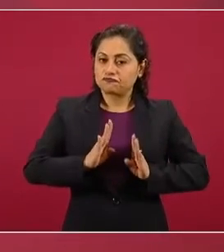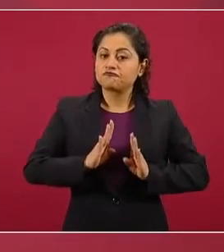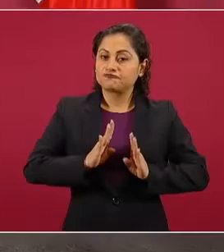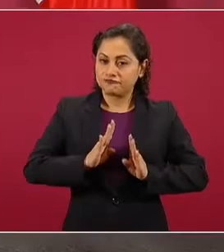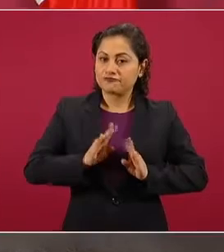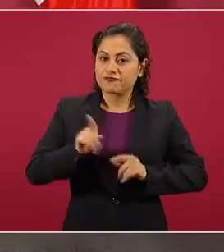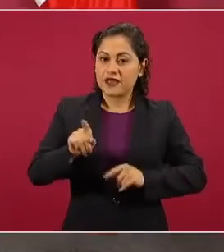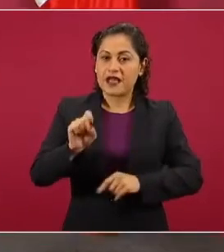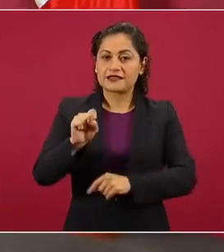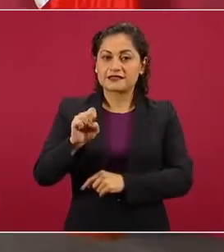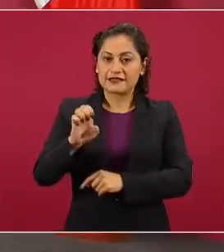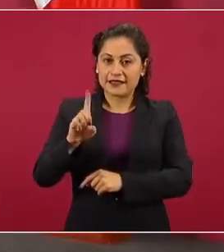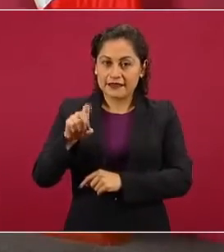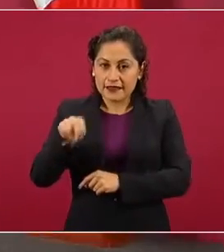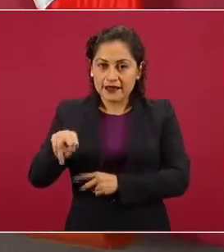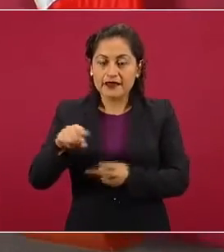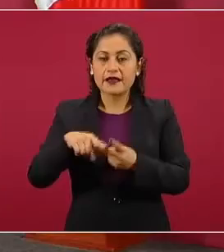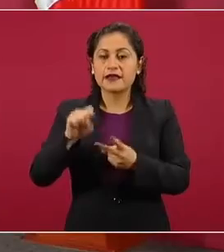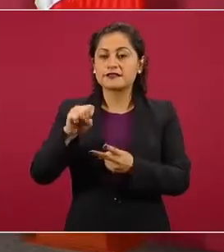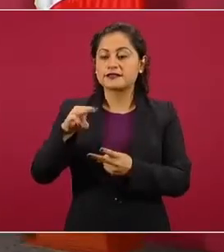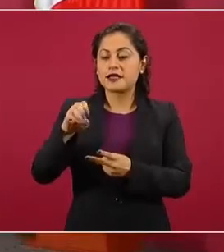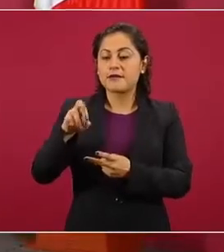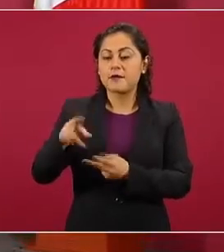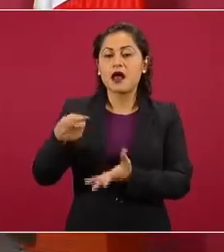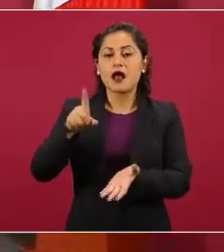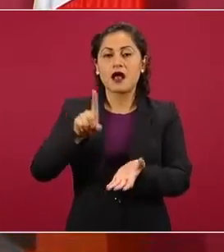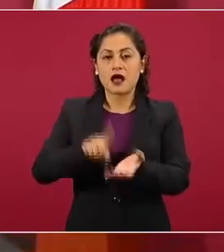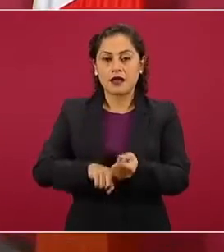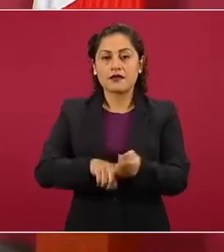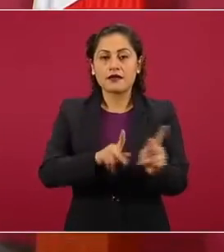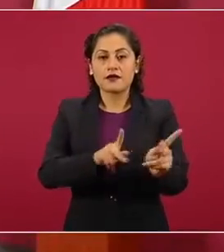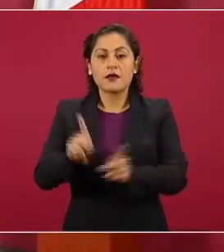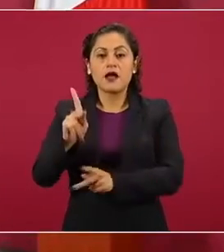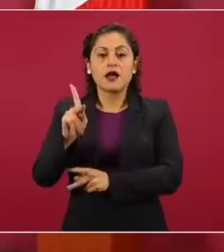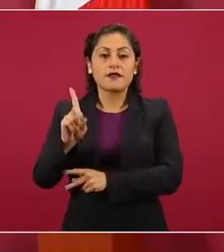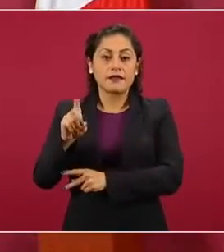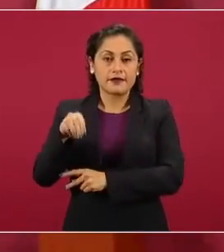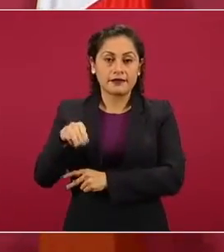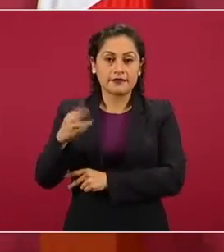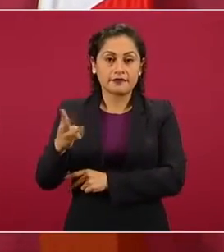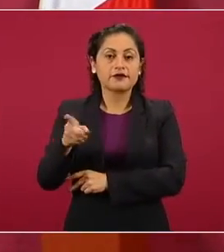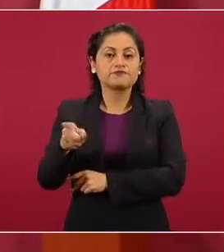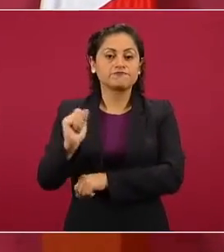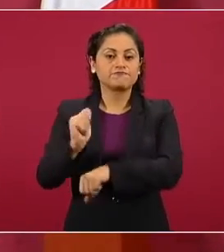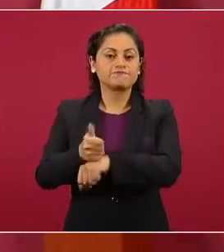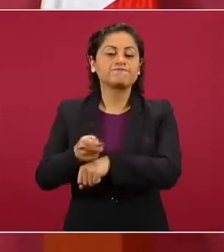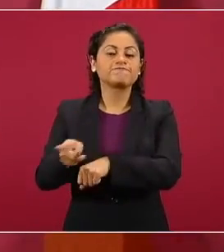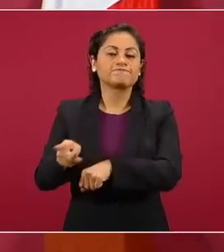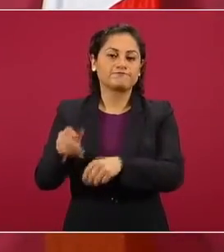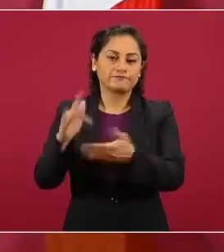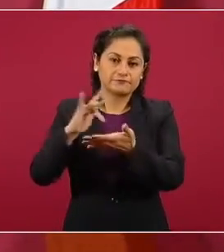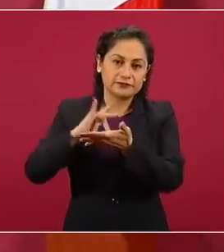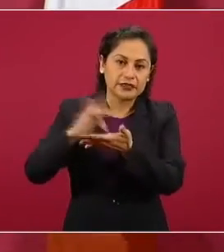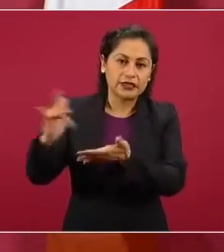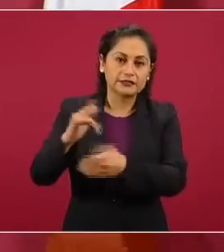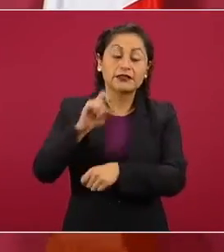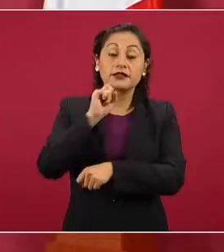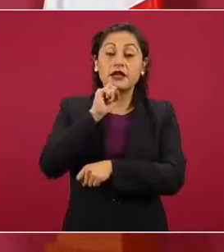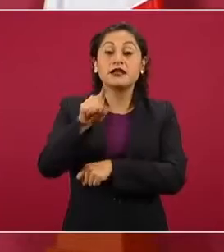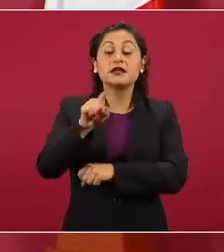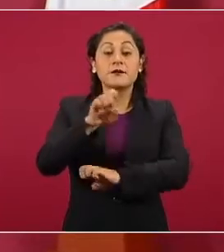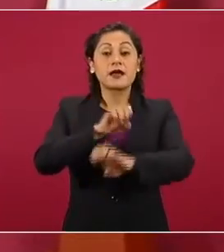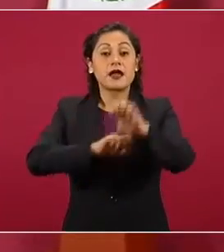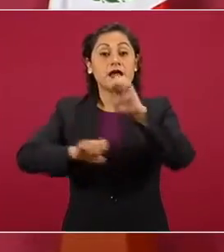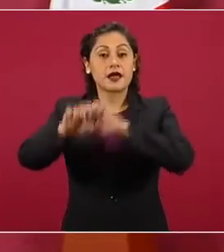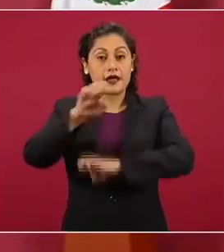los planes Marina y DN3 y agradecer también mucho a empresas